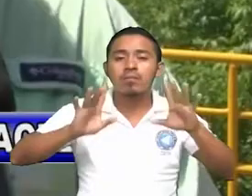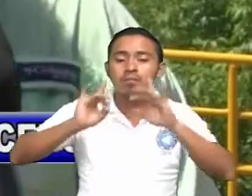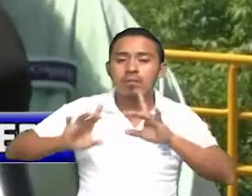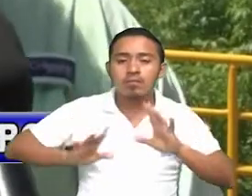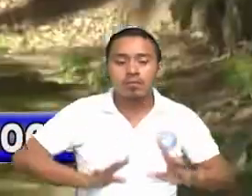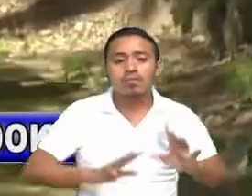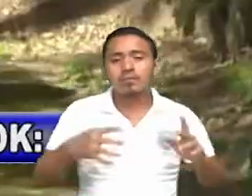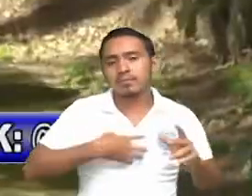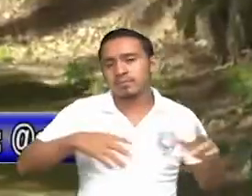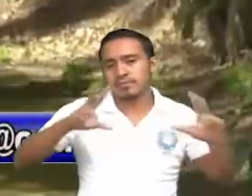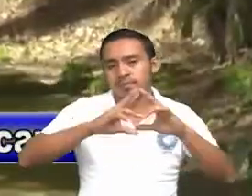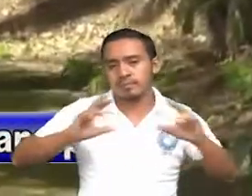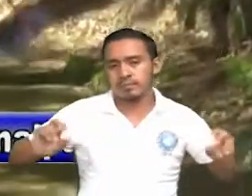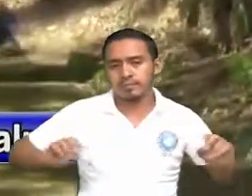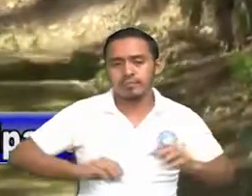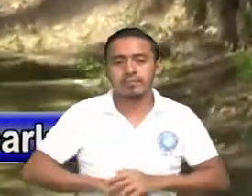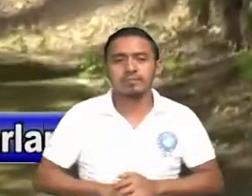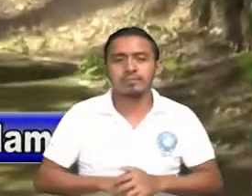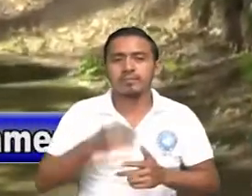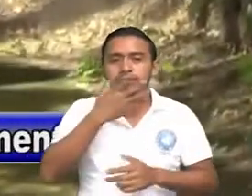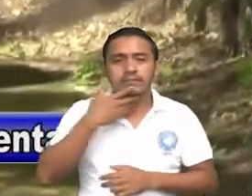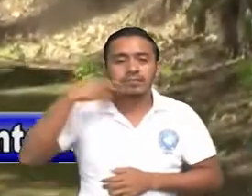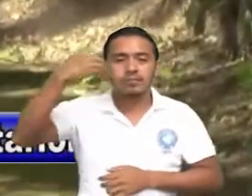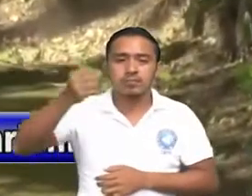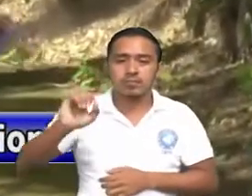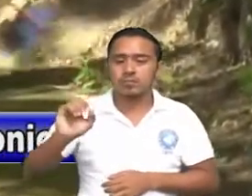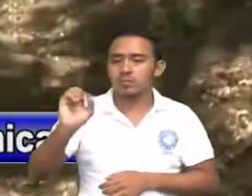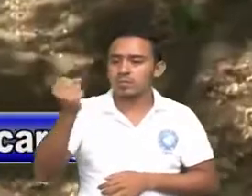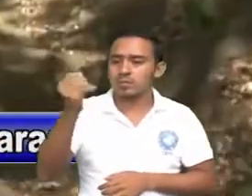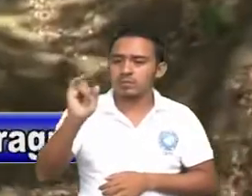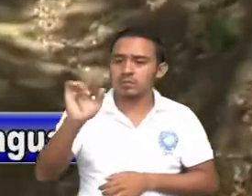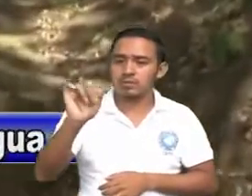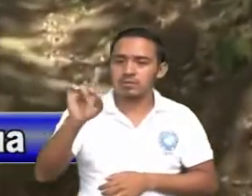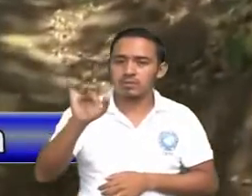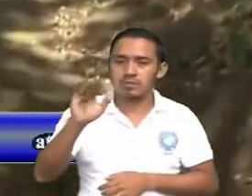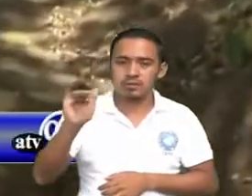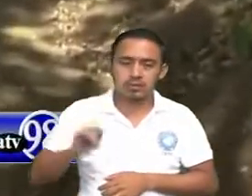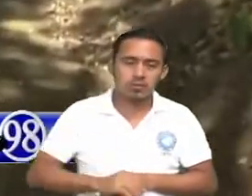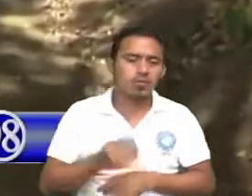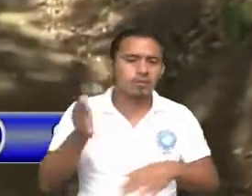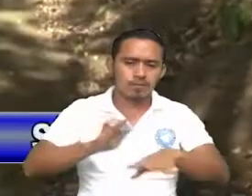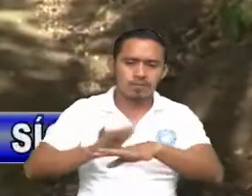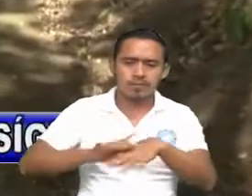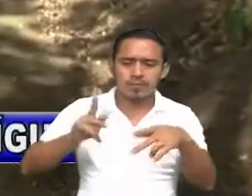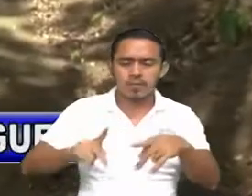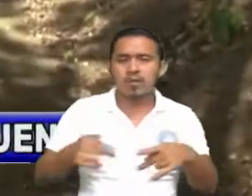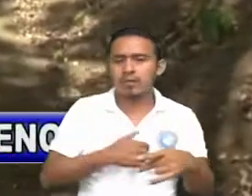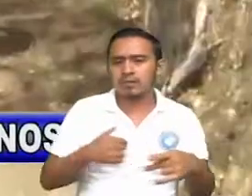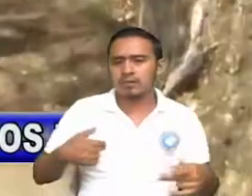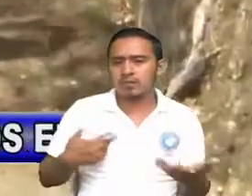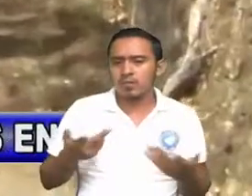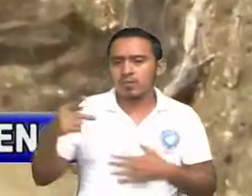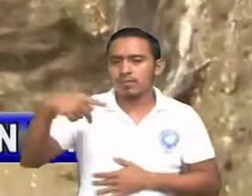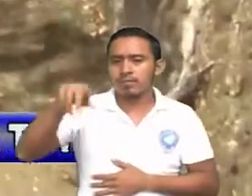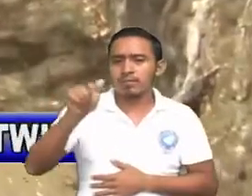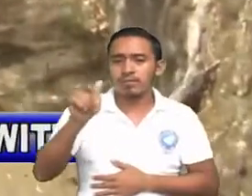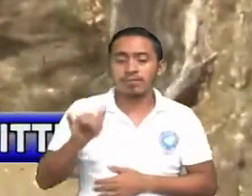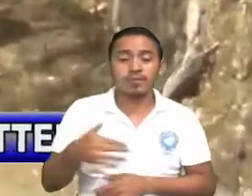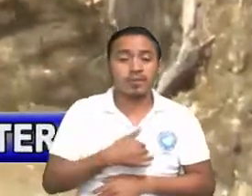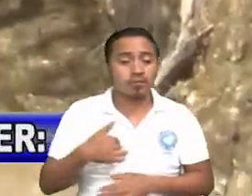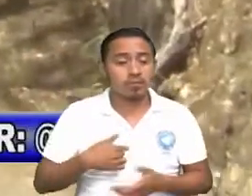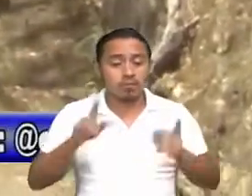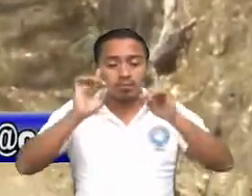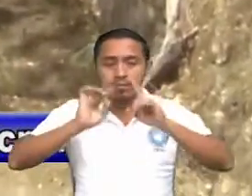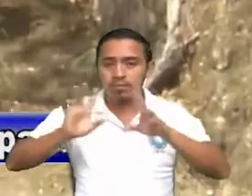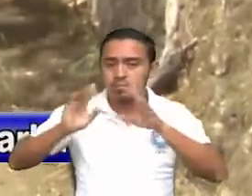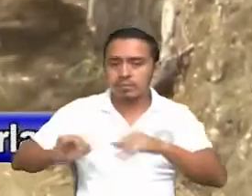cuidemos nuestra patria. La juventud sindicalista hace un llamado a la población nicaragüense a hacer patria realizando acciones en favor del